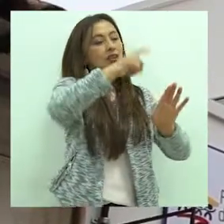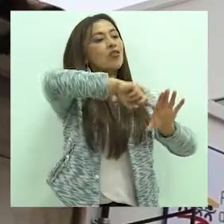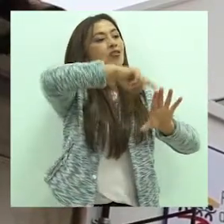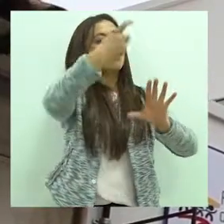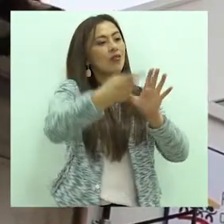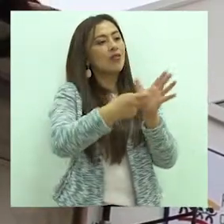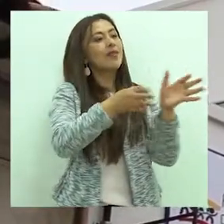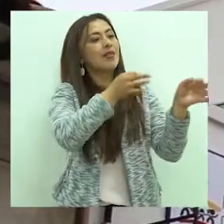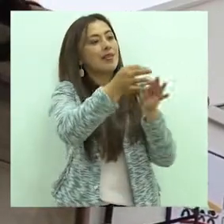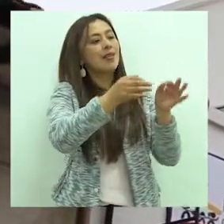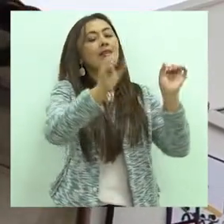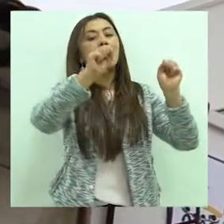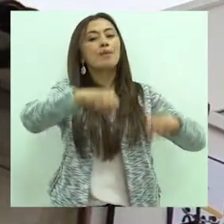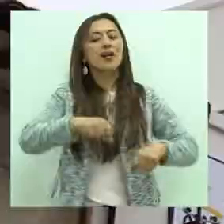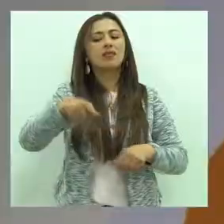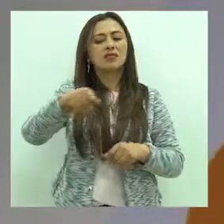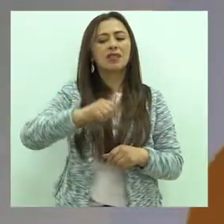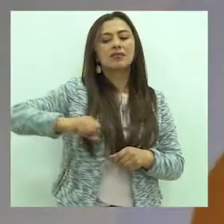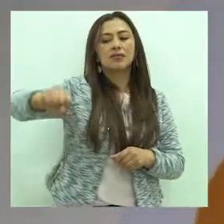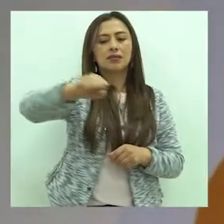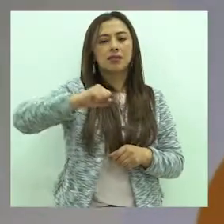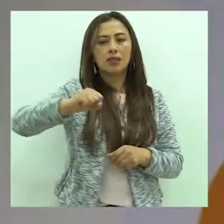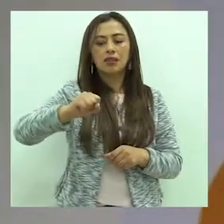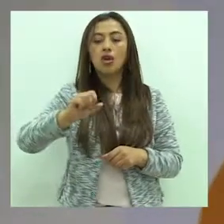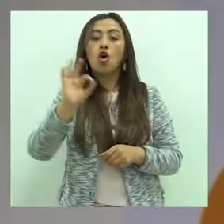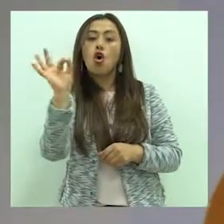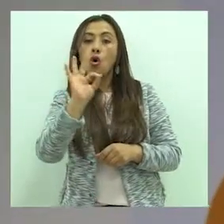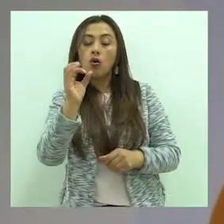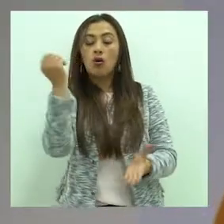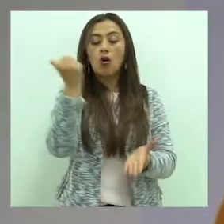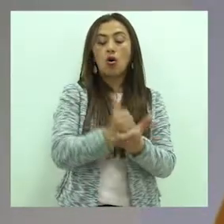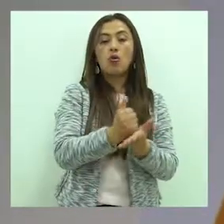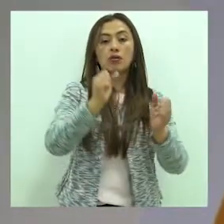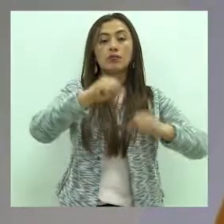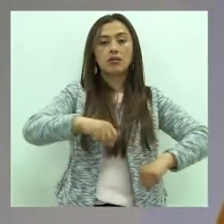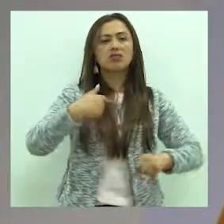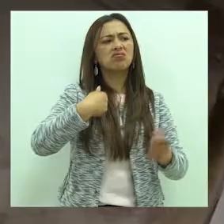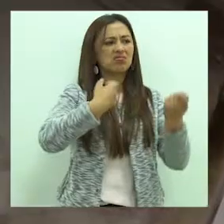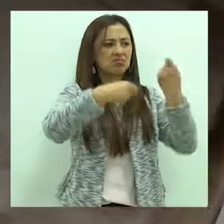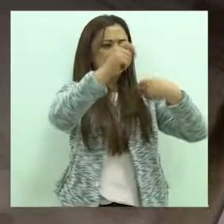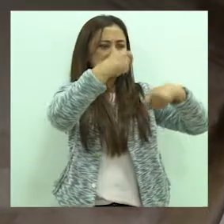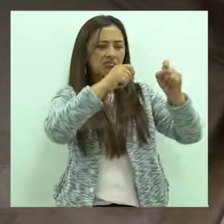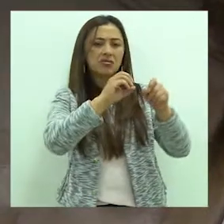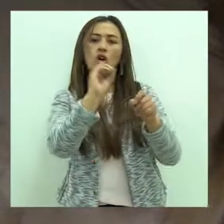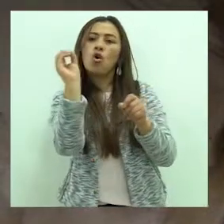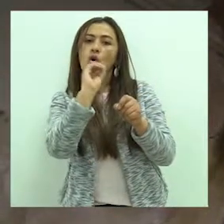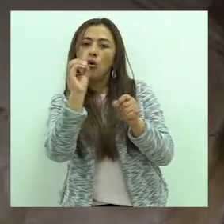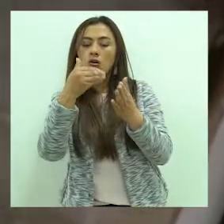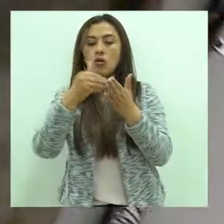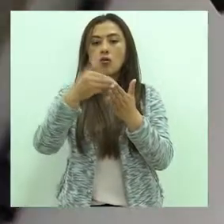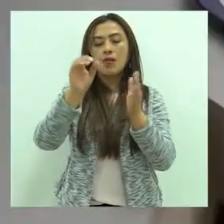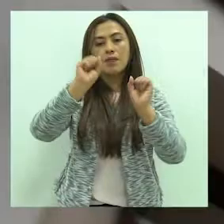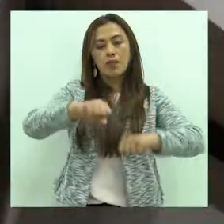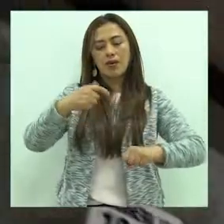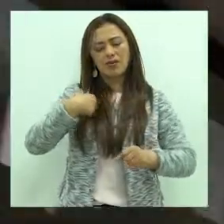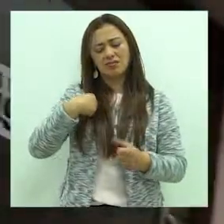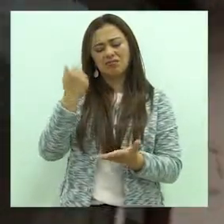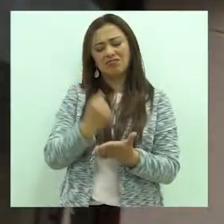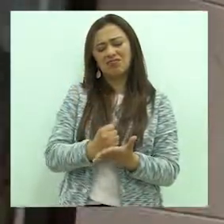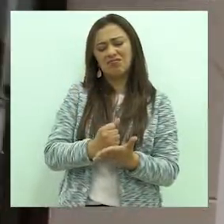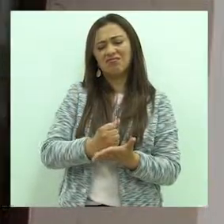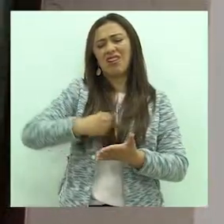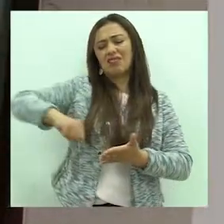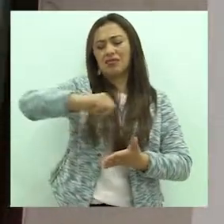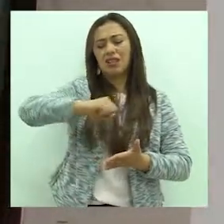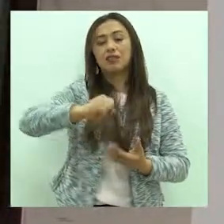capacitarse sobre el tema de los derechos y los deberes que tienen los consumidores y todo lo que tiene que ver con el tema de metrología, que es quizás una de las mayores inquietudes